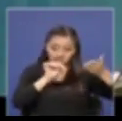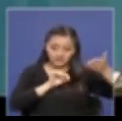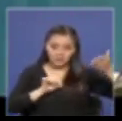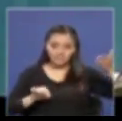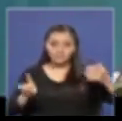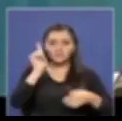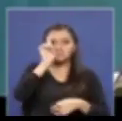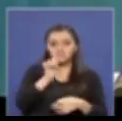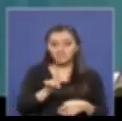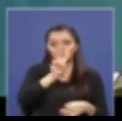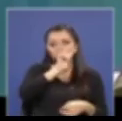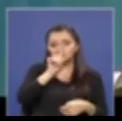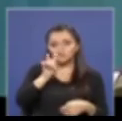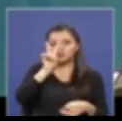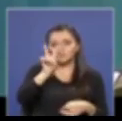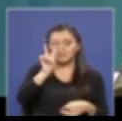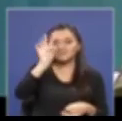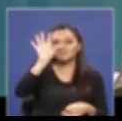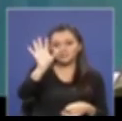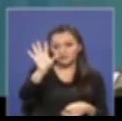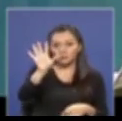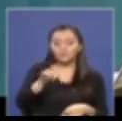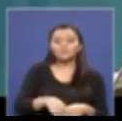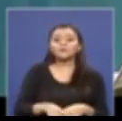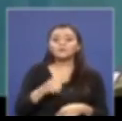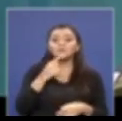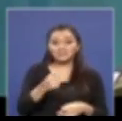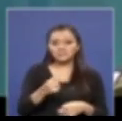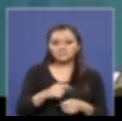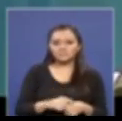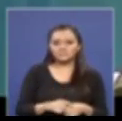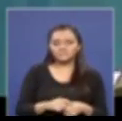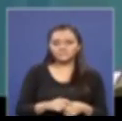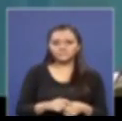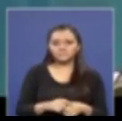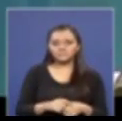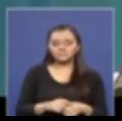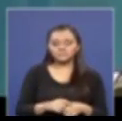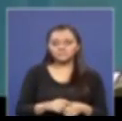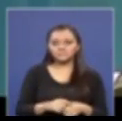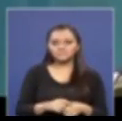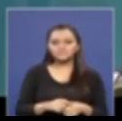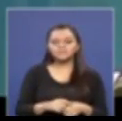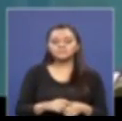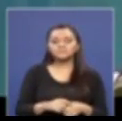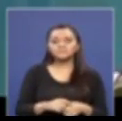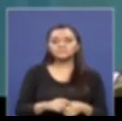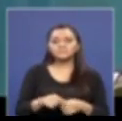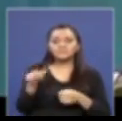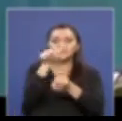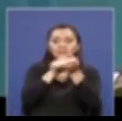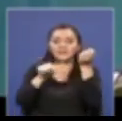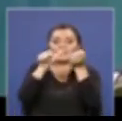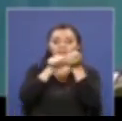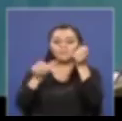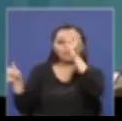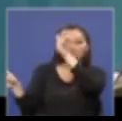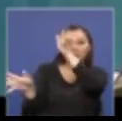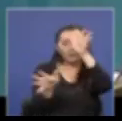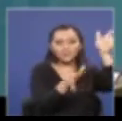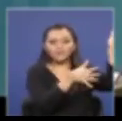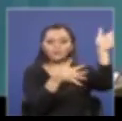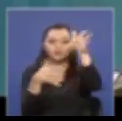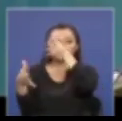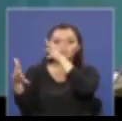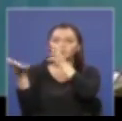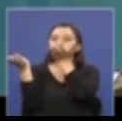1225 por San Francisco de Asís, que cantaba, decía el santo, por el hermano viento,